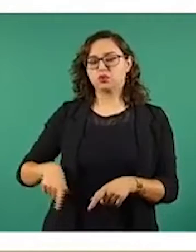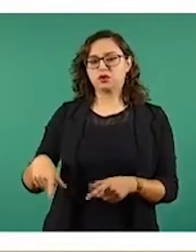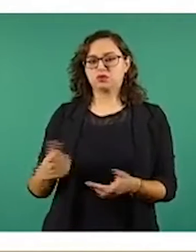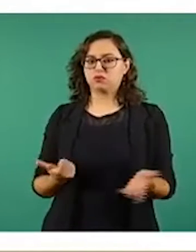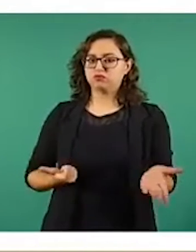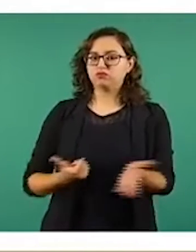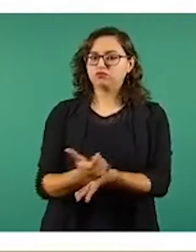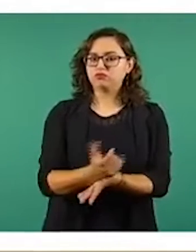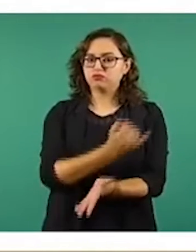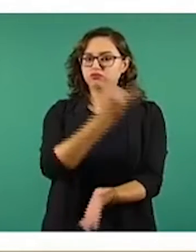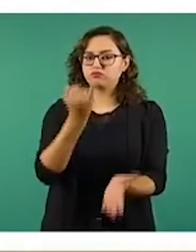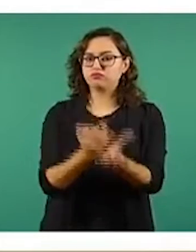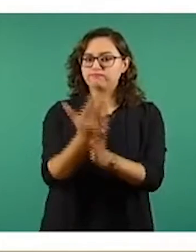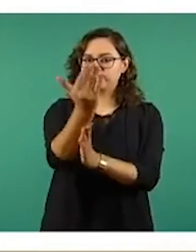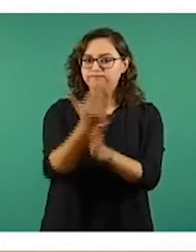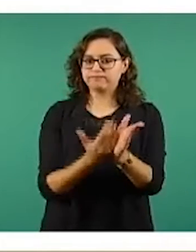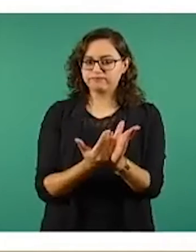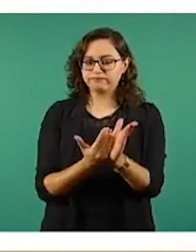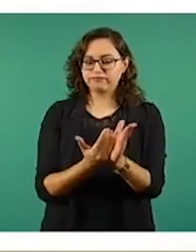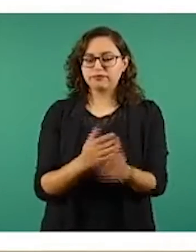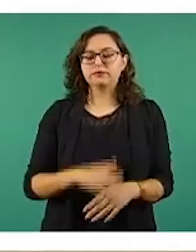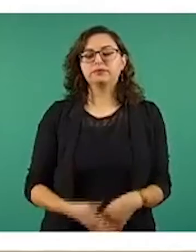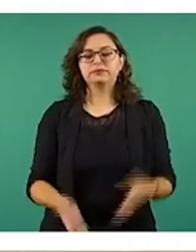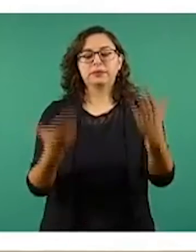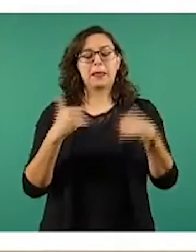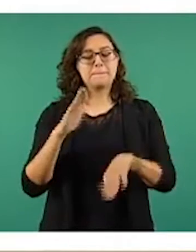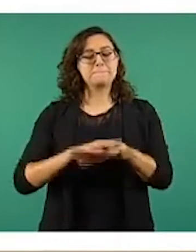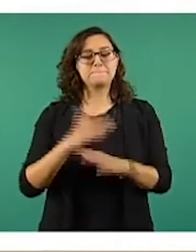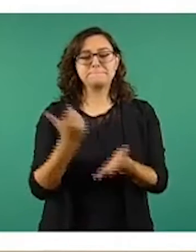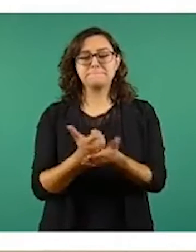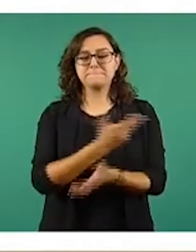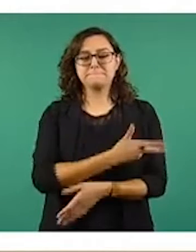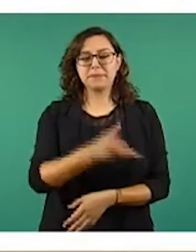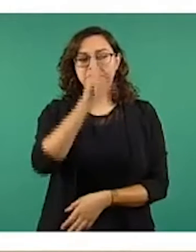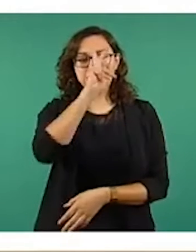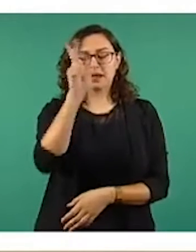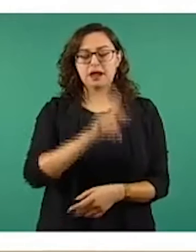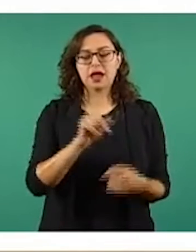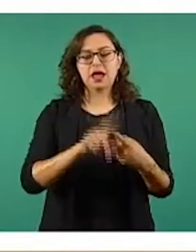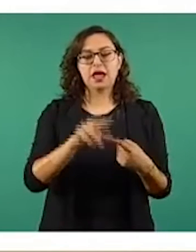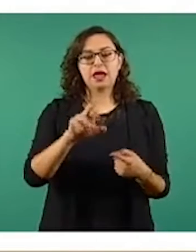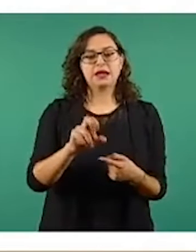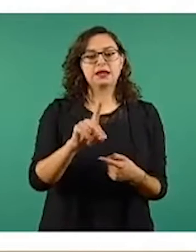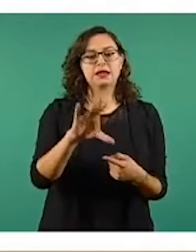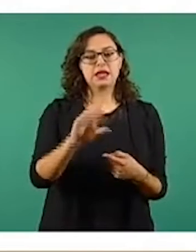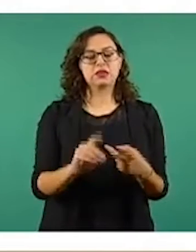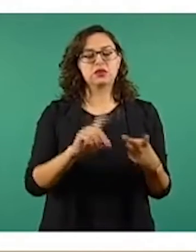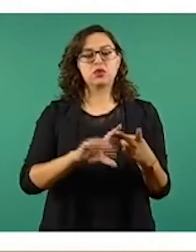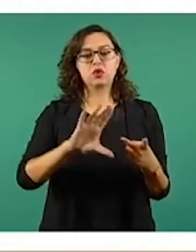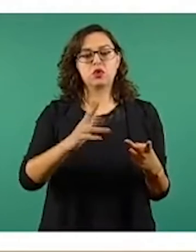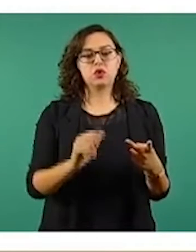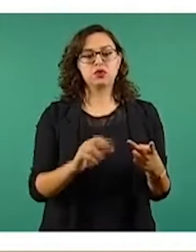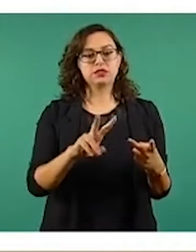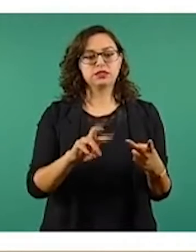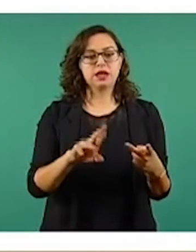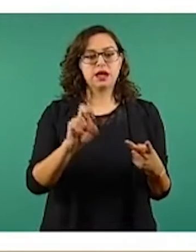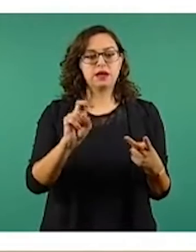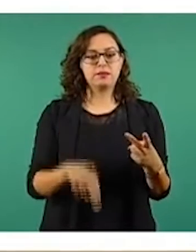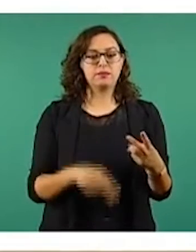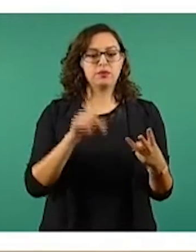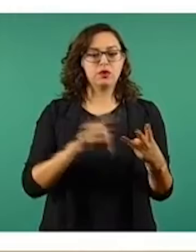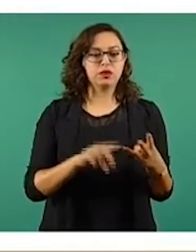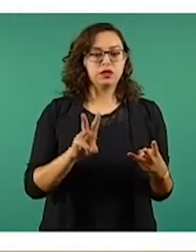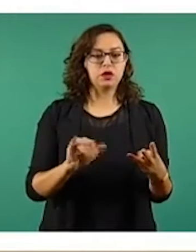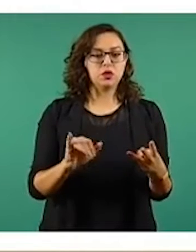señor presidente. Las tres más caras, Redco, Chevron y Winstar, en esta semana que pasó, y las tres más